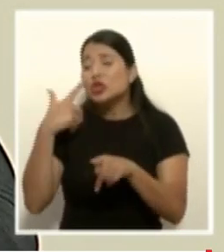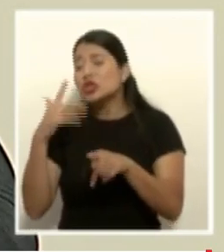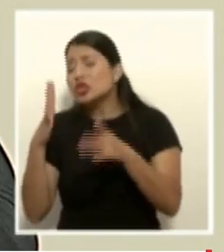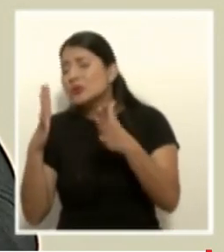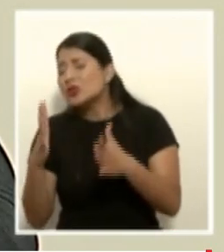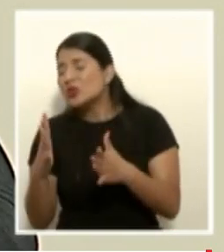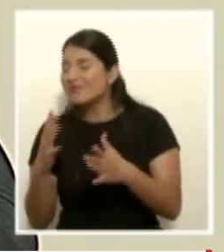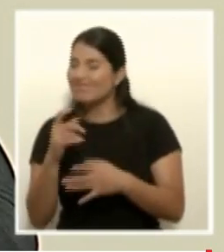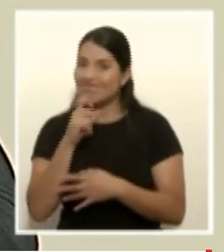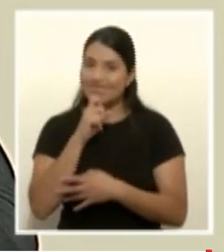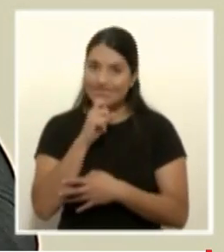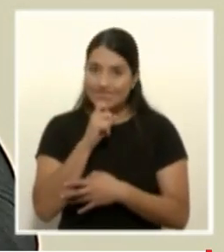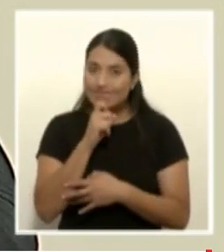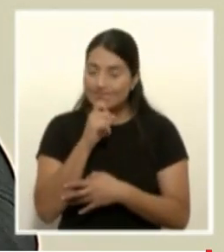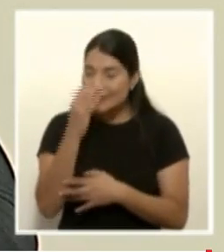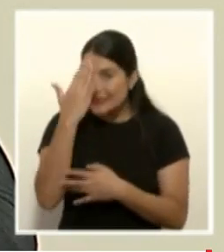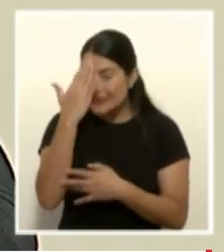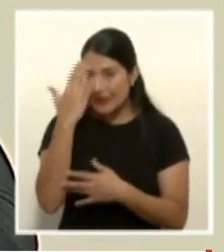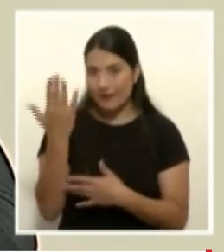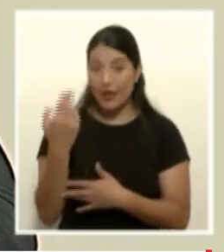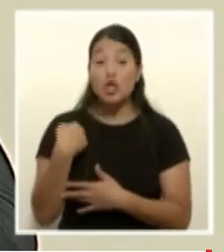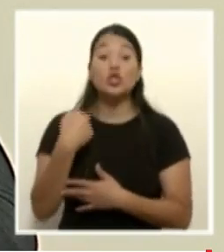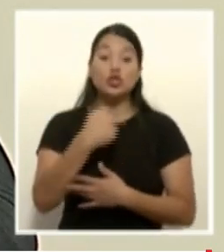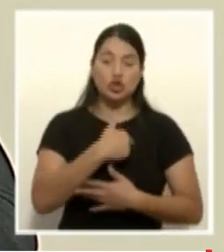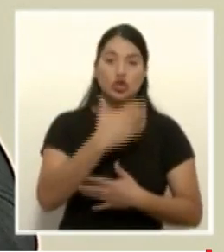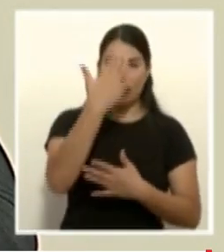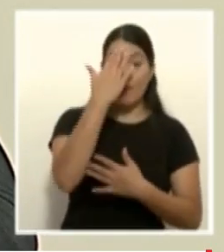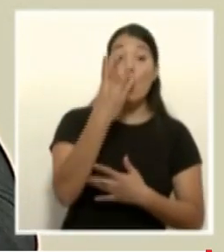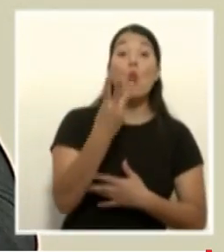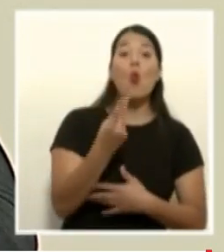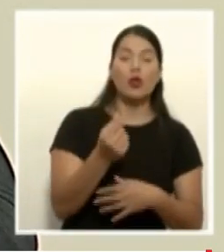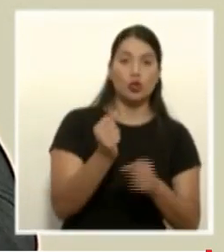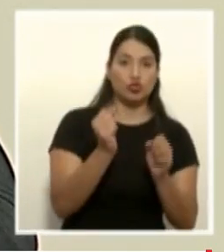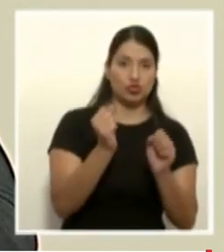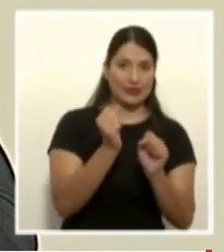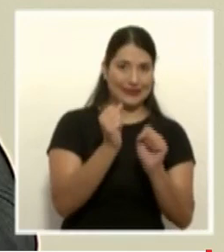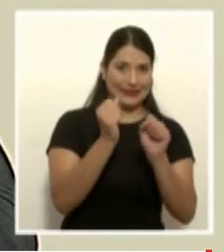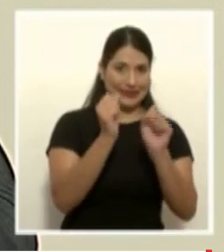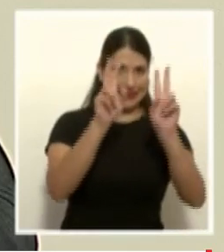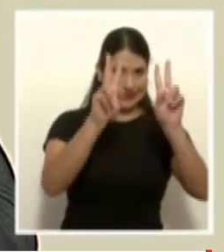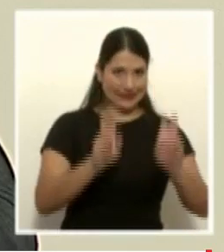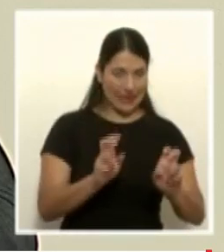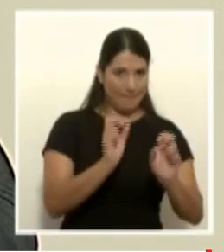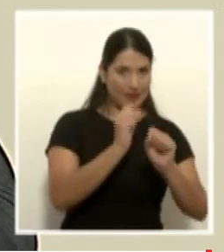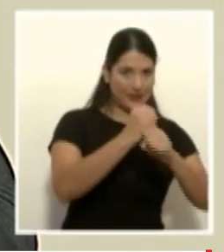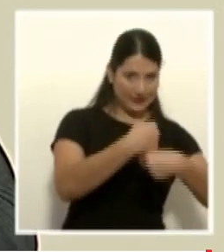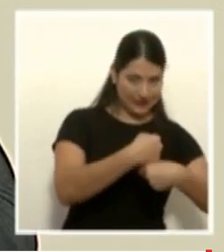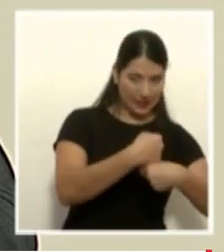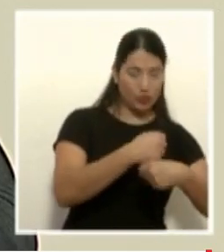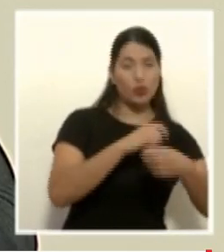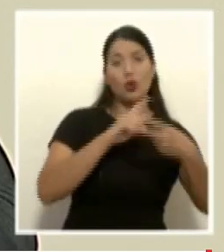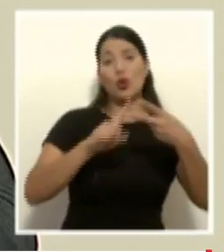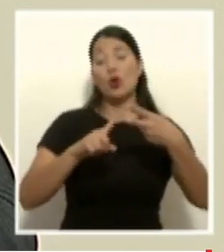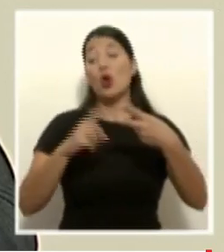el dato de las pruebas que se han tomado y también de los positivos que se han ido